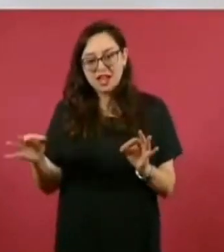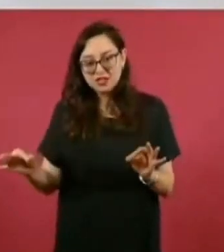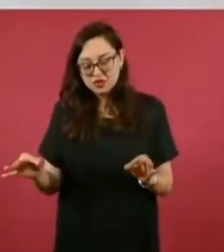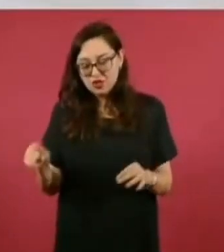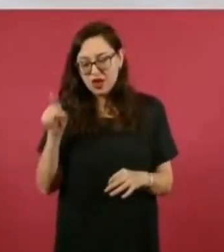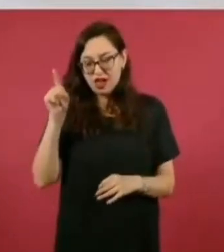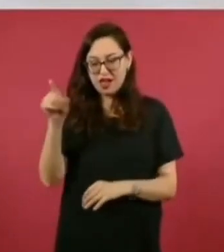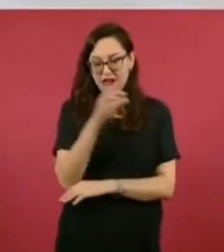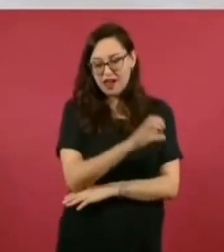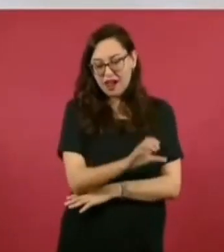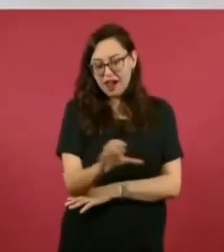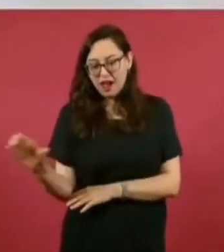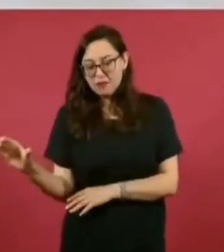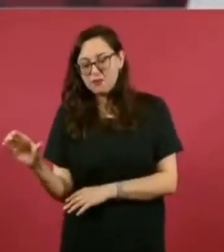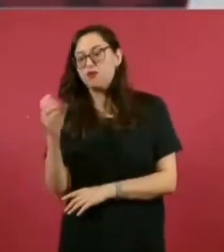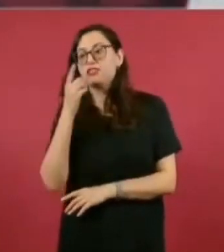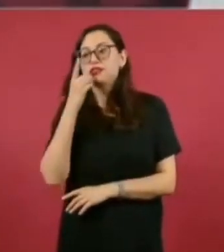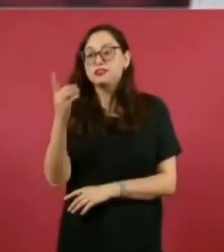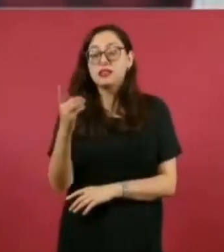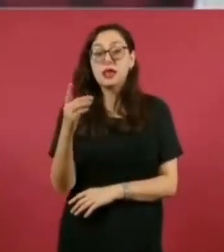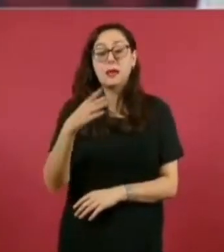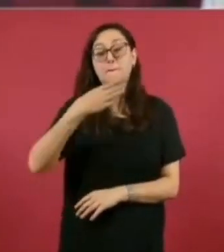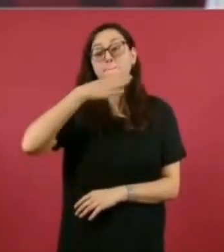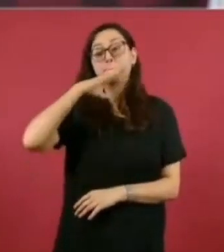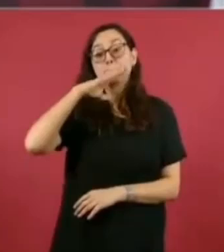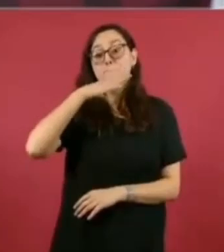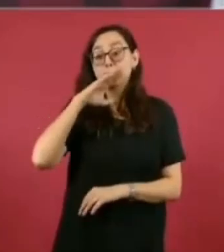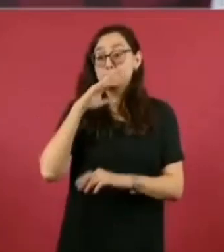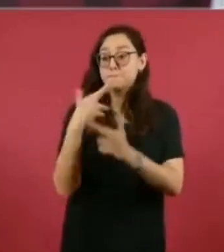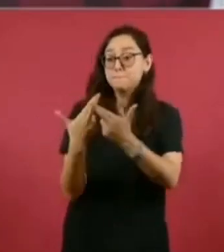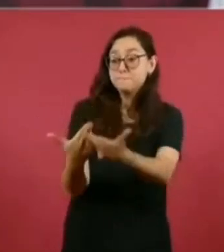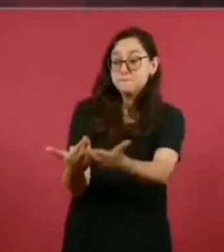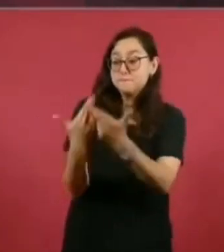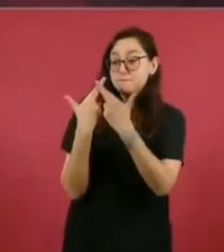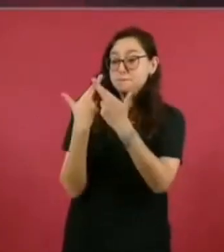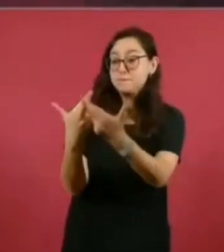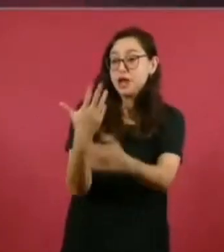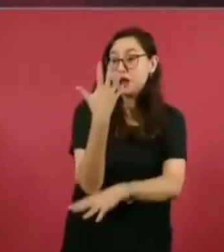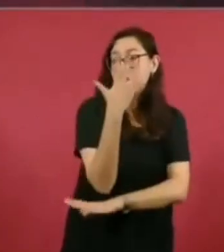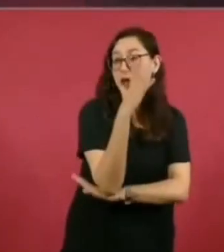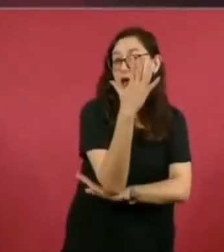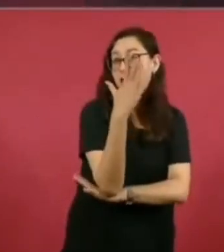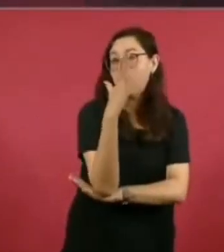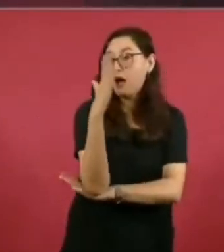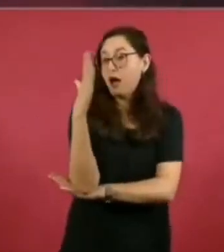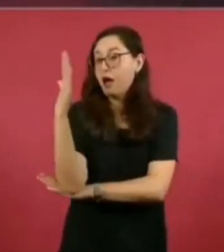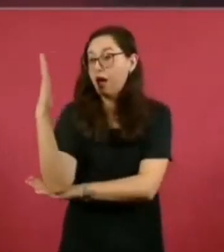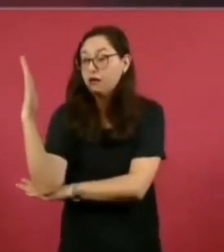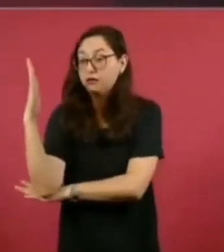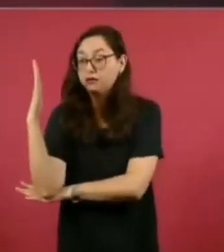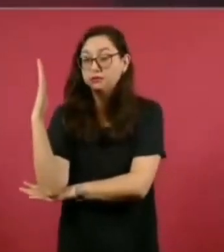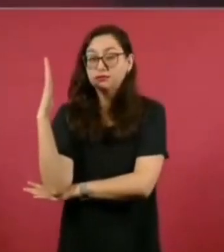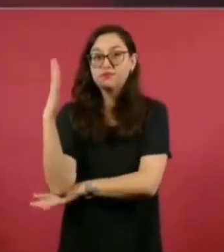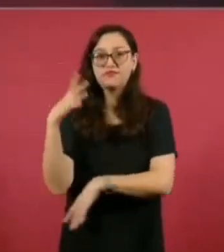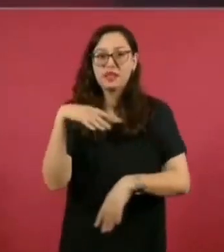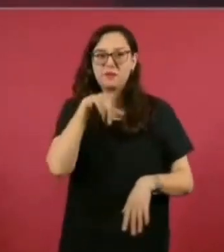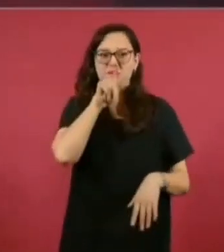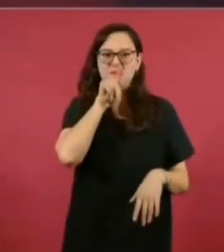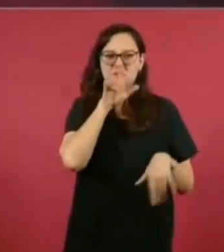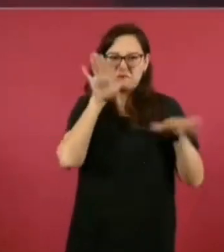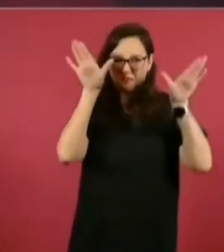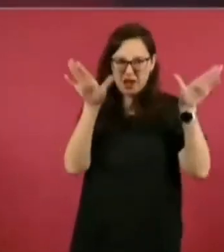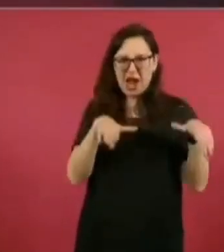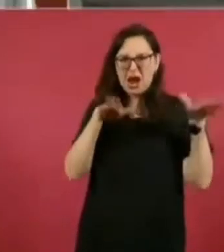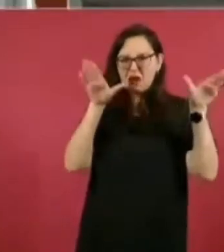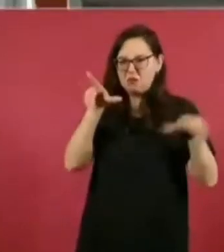Campesino, que cuando la milpa se da bien, alcanza hasta para el pájaro. Alcanza.